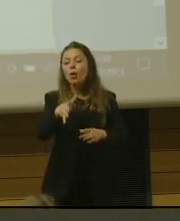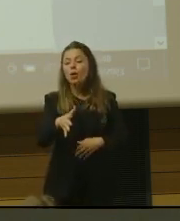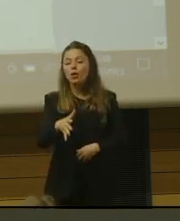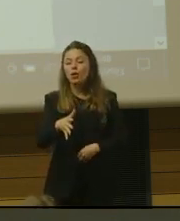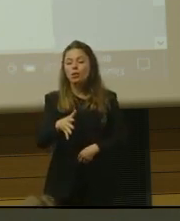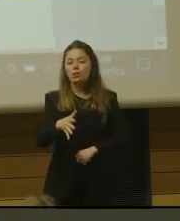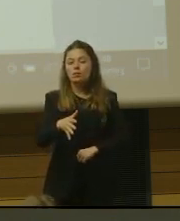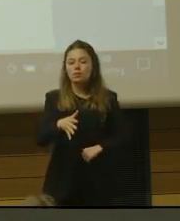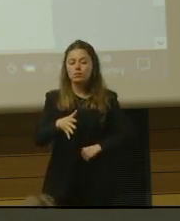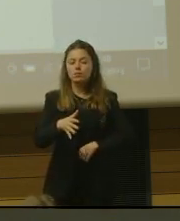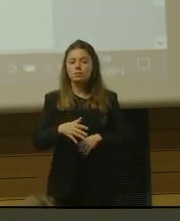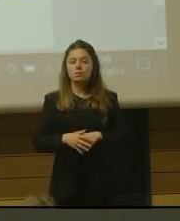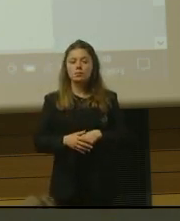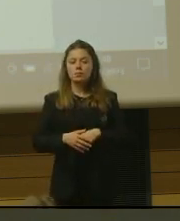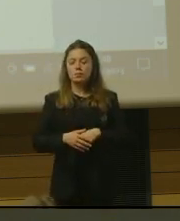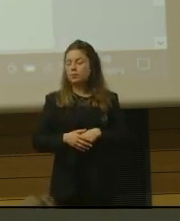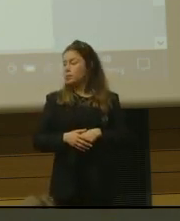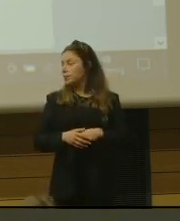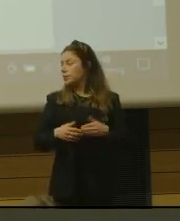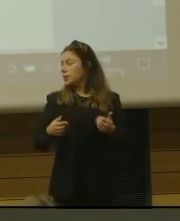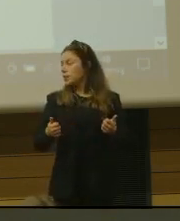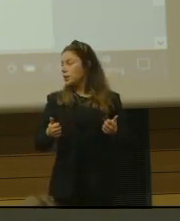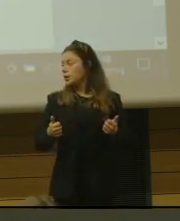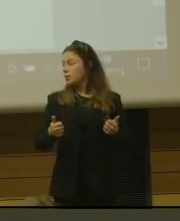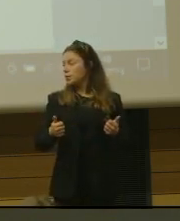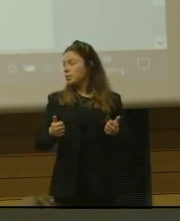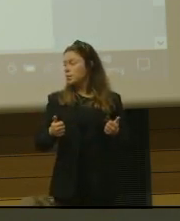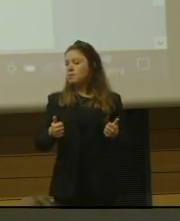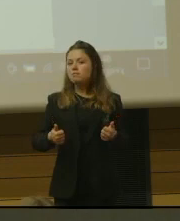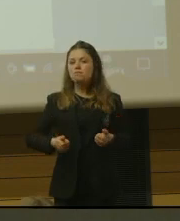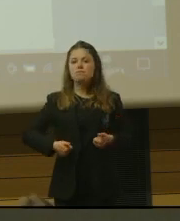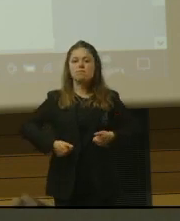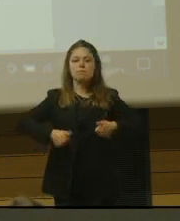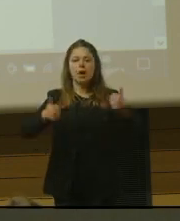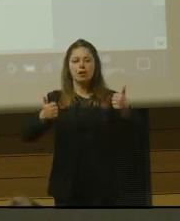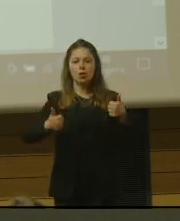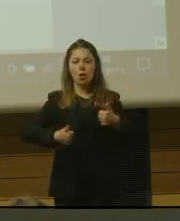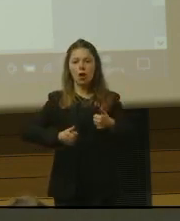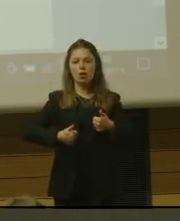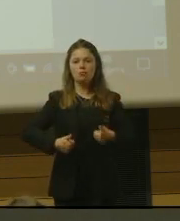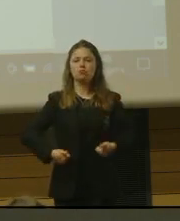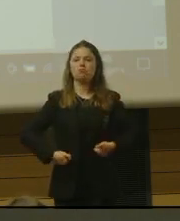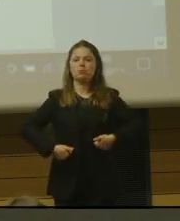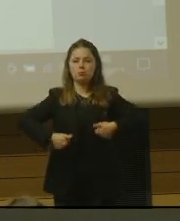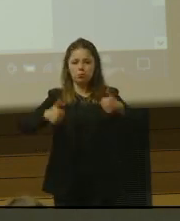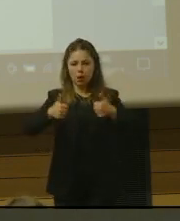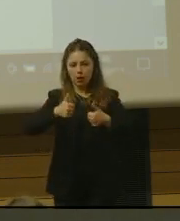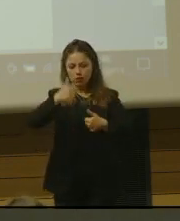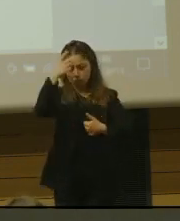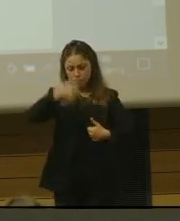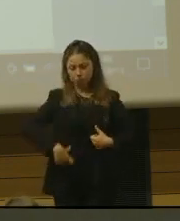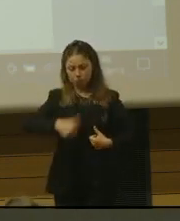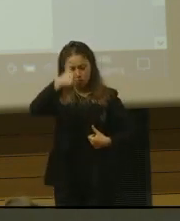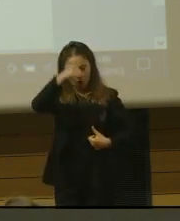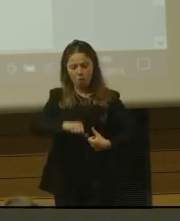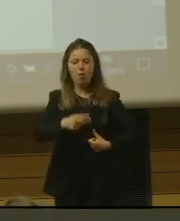la cosa de más, no sé, más hombre, más paisano, por decirlo así y tal.